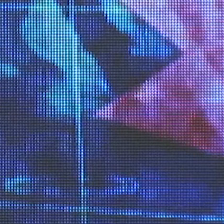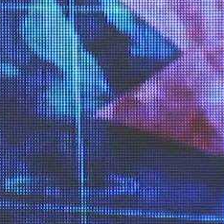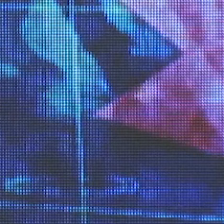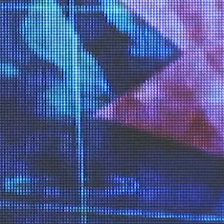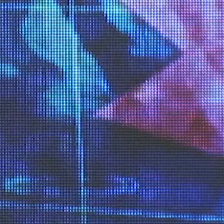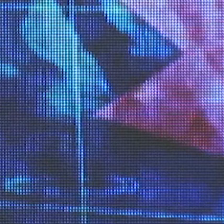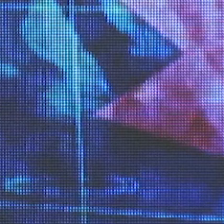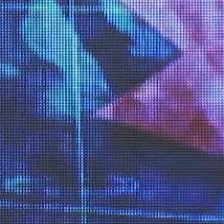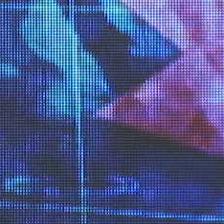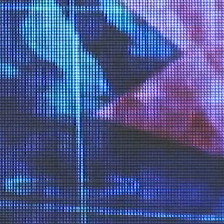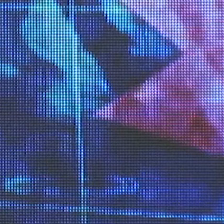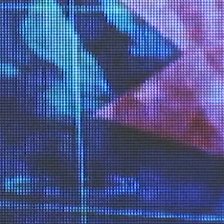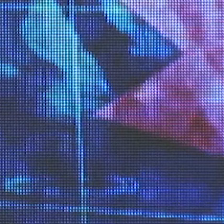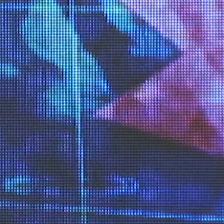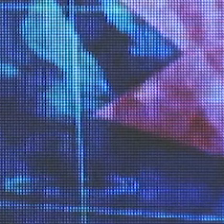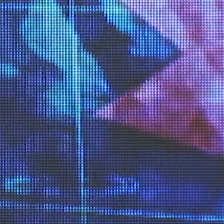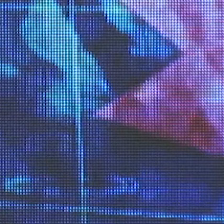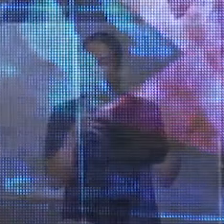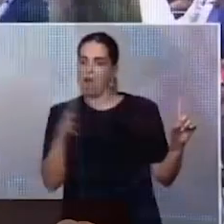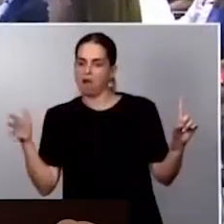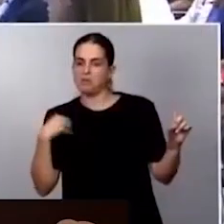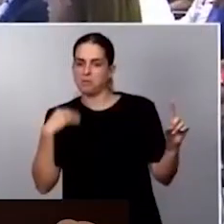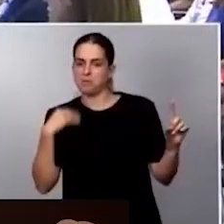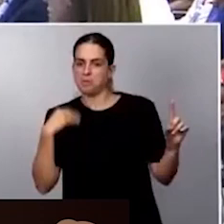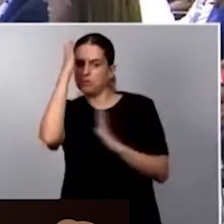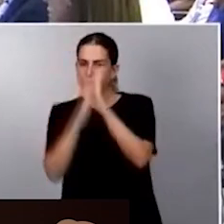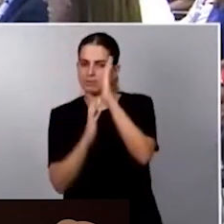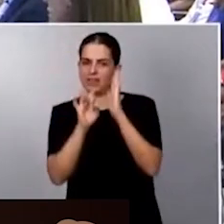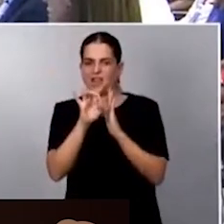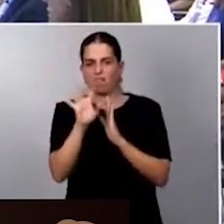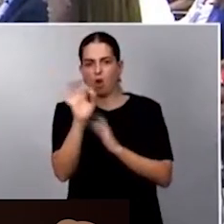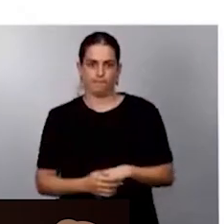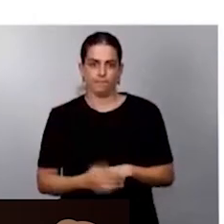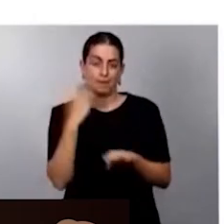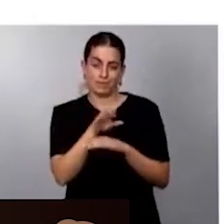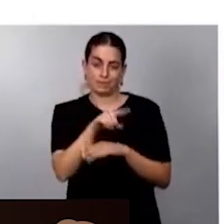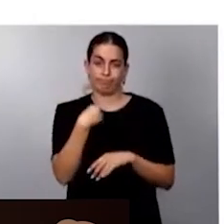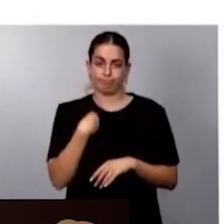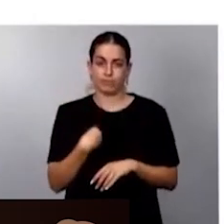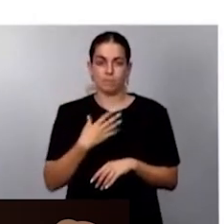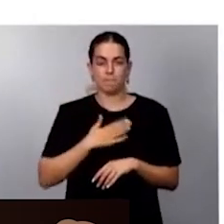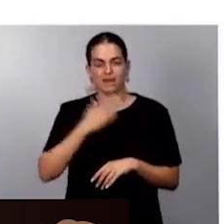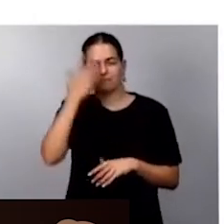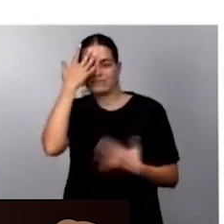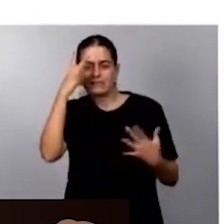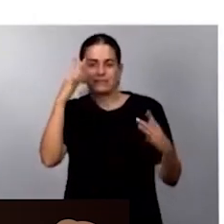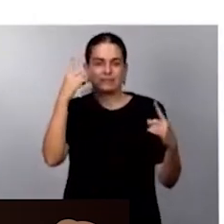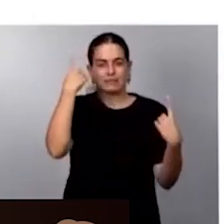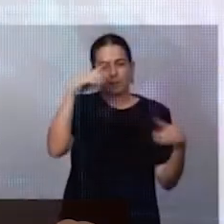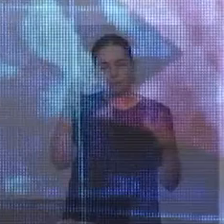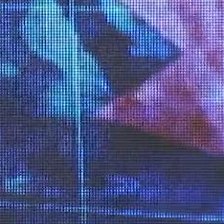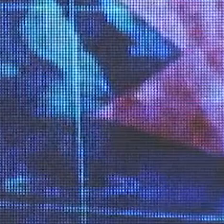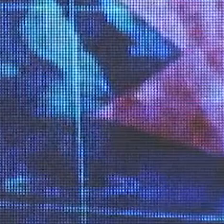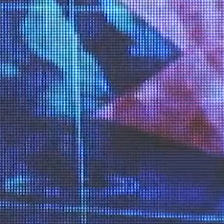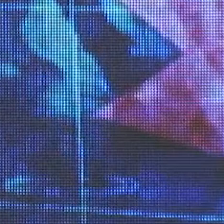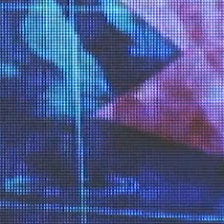esquema claro y si no y si los ingresos récord no se corresponden con lo que tú habías estimado si son superiores tienes que ingresar la diferencia tienes que acabar pagándolo con lo cual en